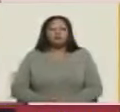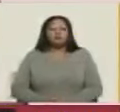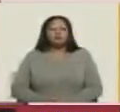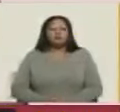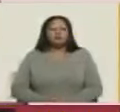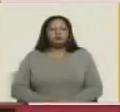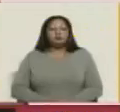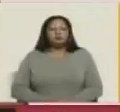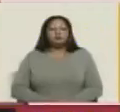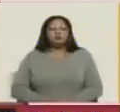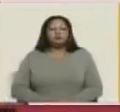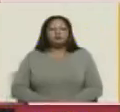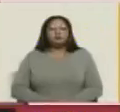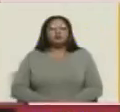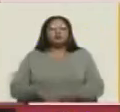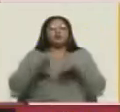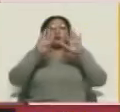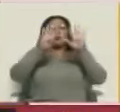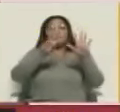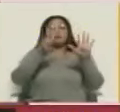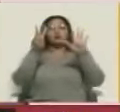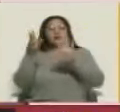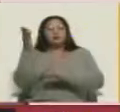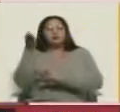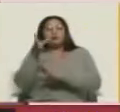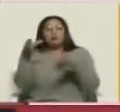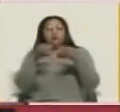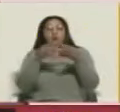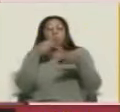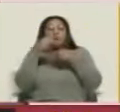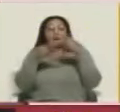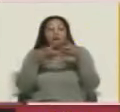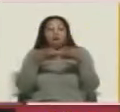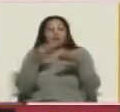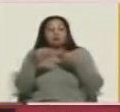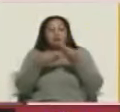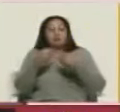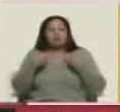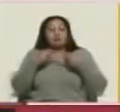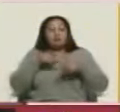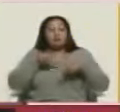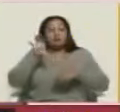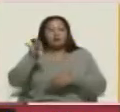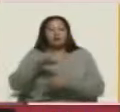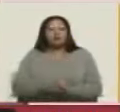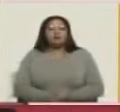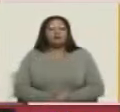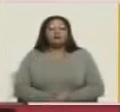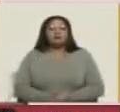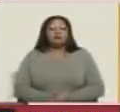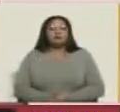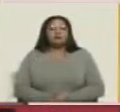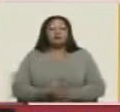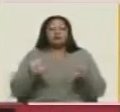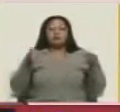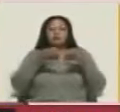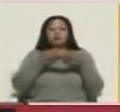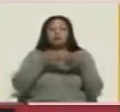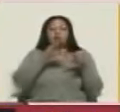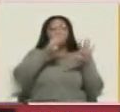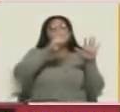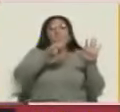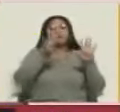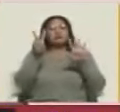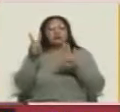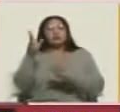el 97% de los partidos políticos que hacen vida en nuestro país. 97%. Ese 97% de